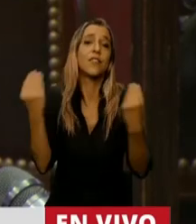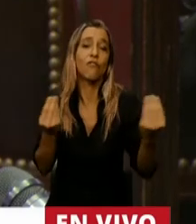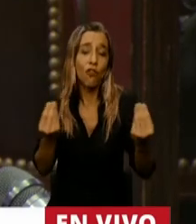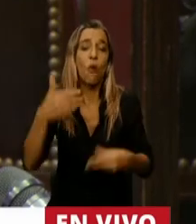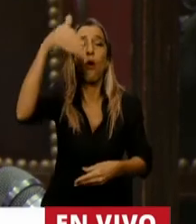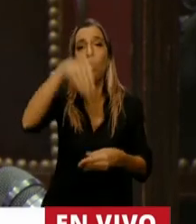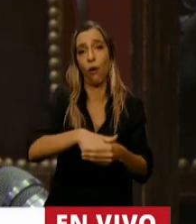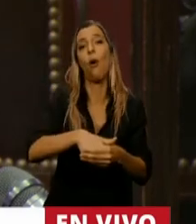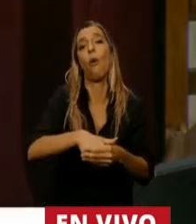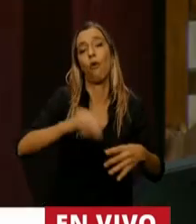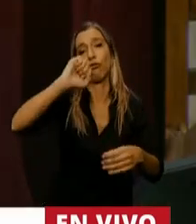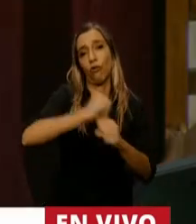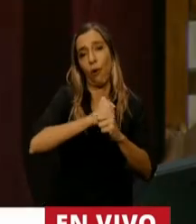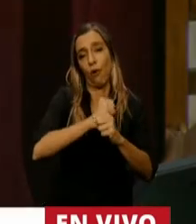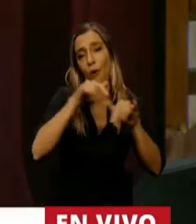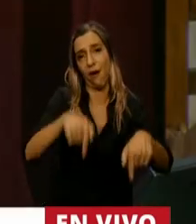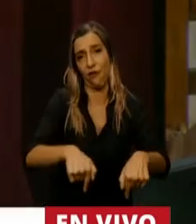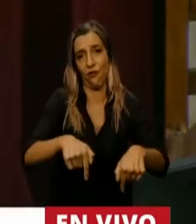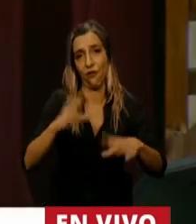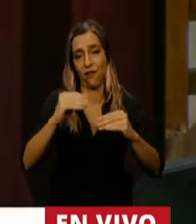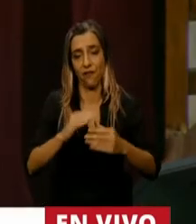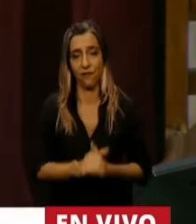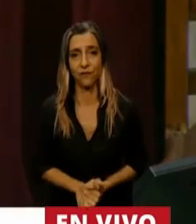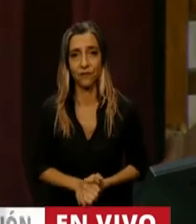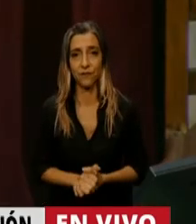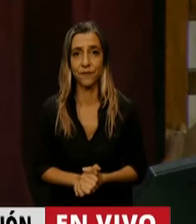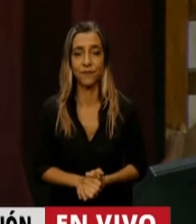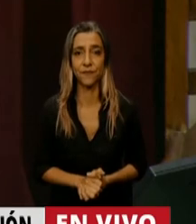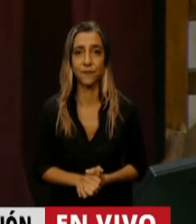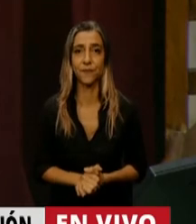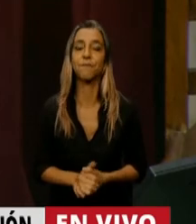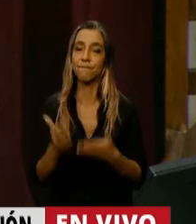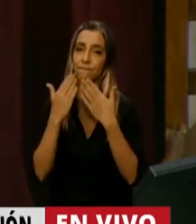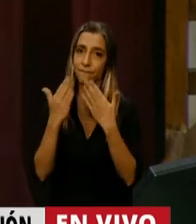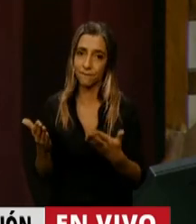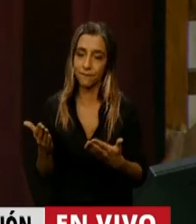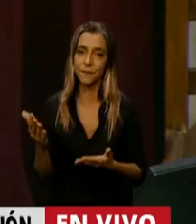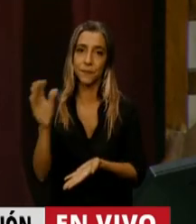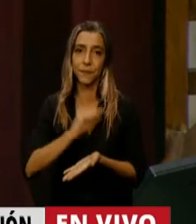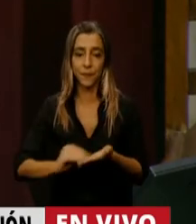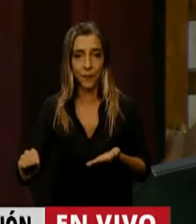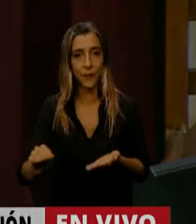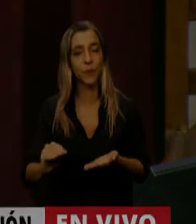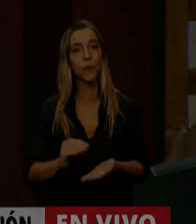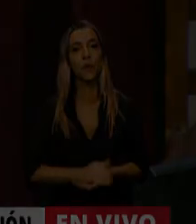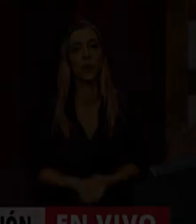presidente. Muchas gracias, diputado Germán Pedro Martínez.